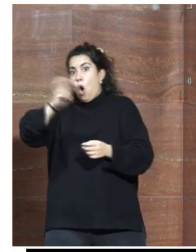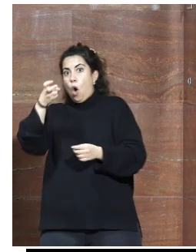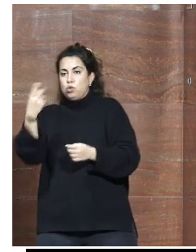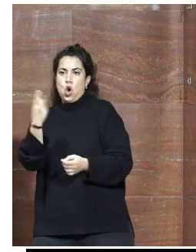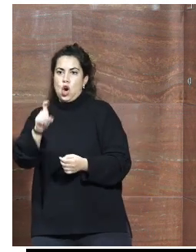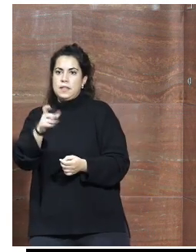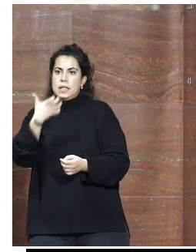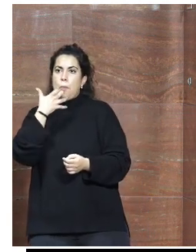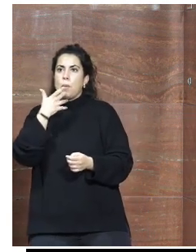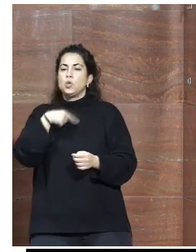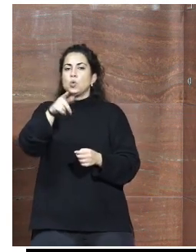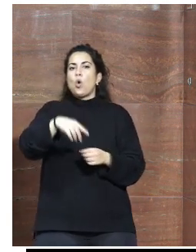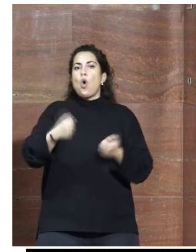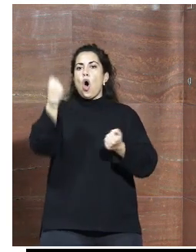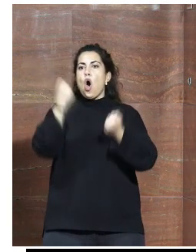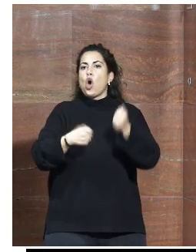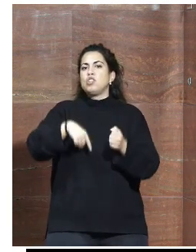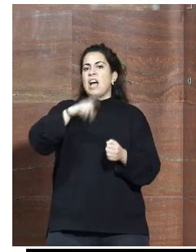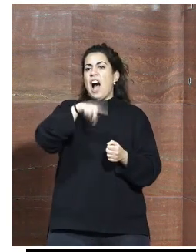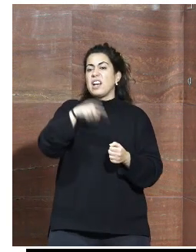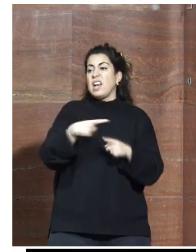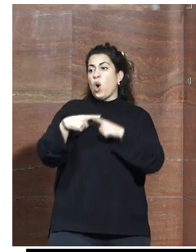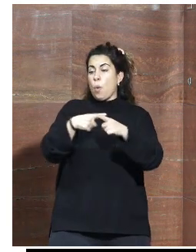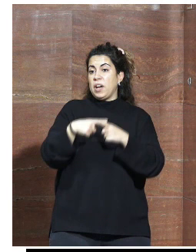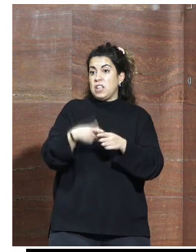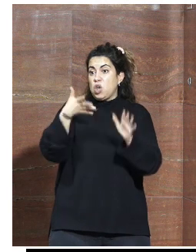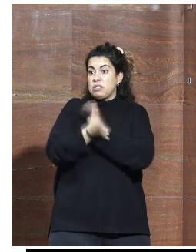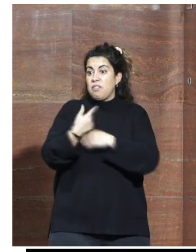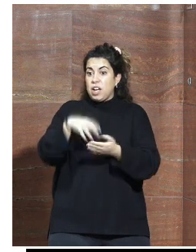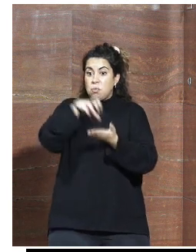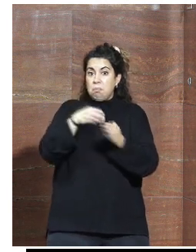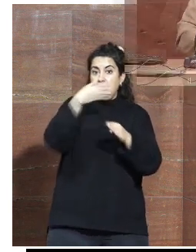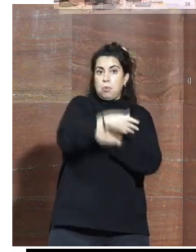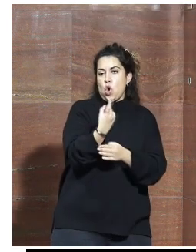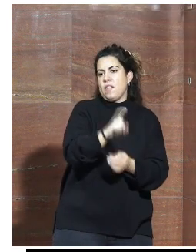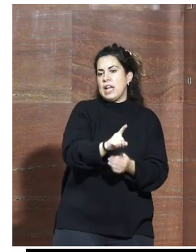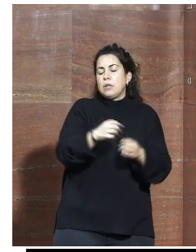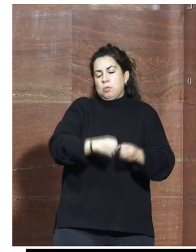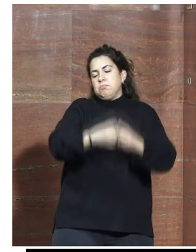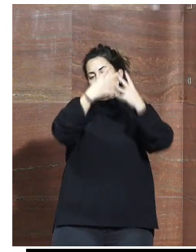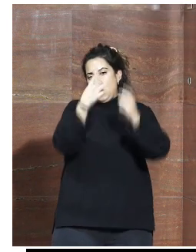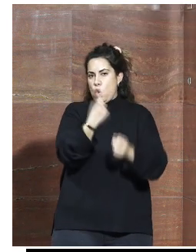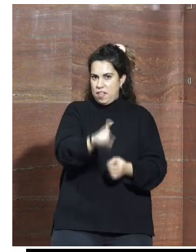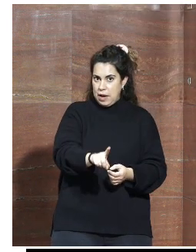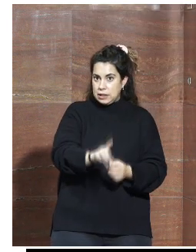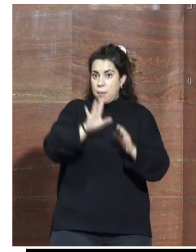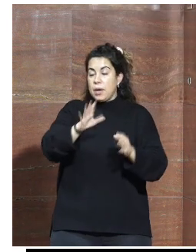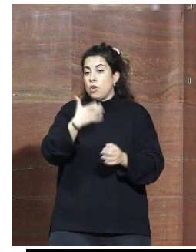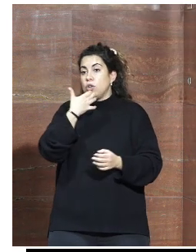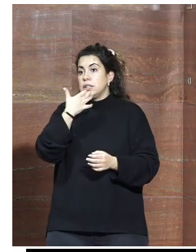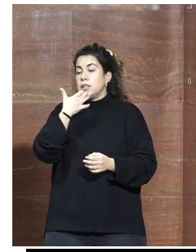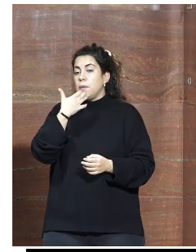alquiler, vas a alquilar un coche compartido, pues no necesitas tener una infraestructura construida. Pero evidentemente, para cualquier